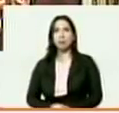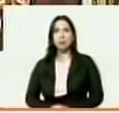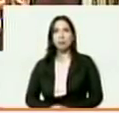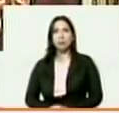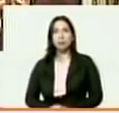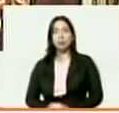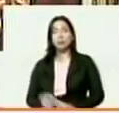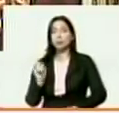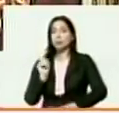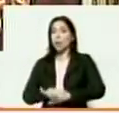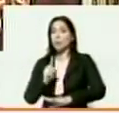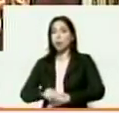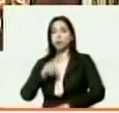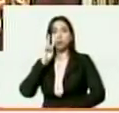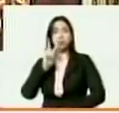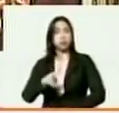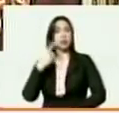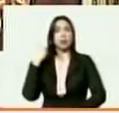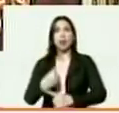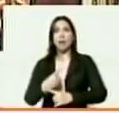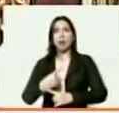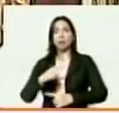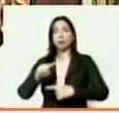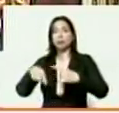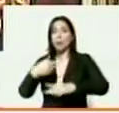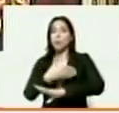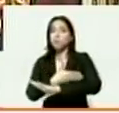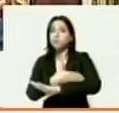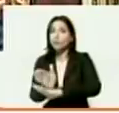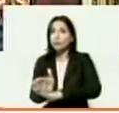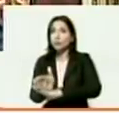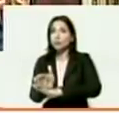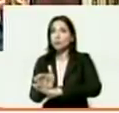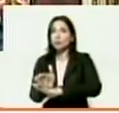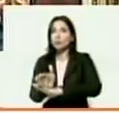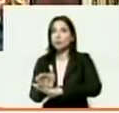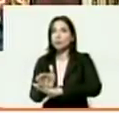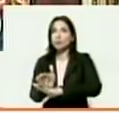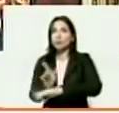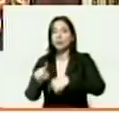A tiempo, luego será tarde, luego será tarde.